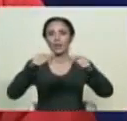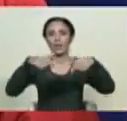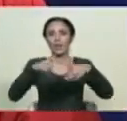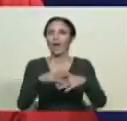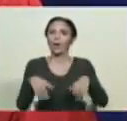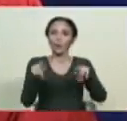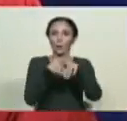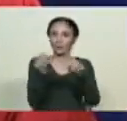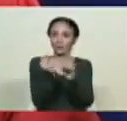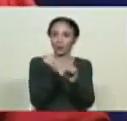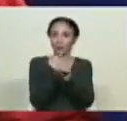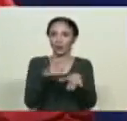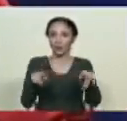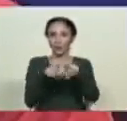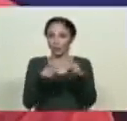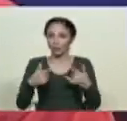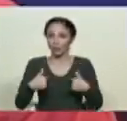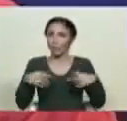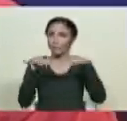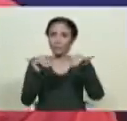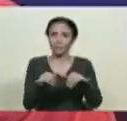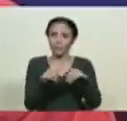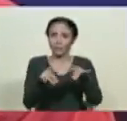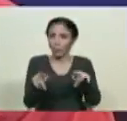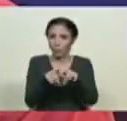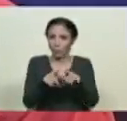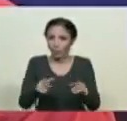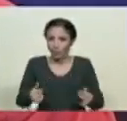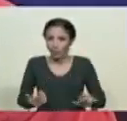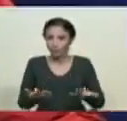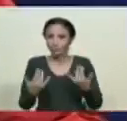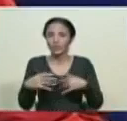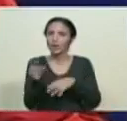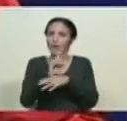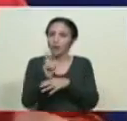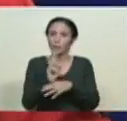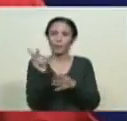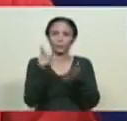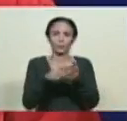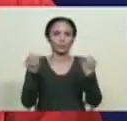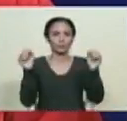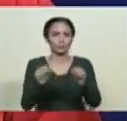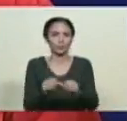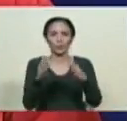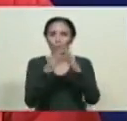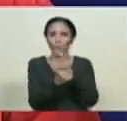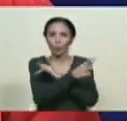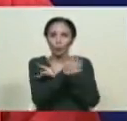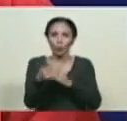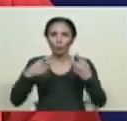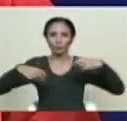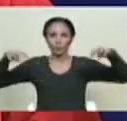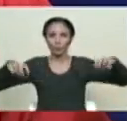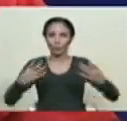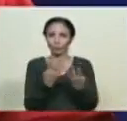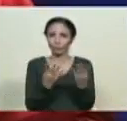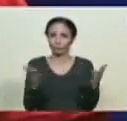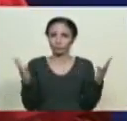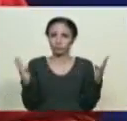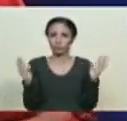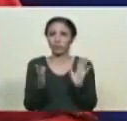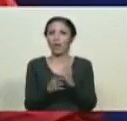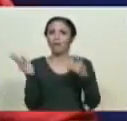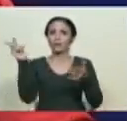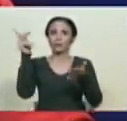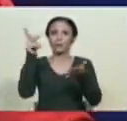yo. Así tal cual es. Rapidez en la participación, todos los que estamos aquí votamos. No había manera